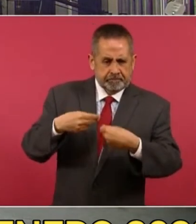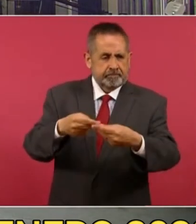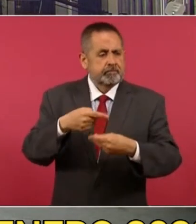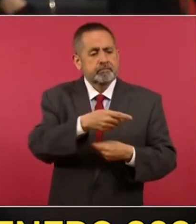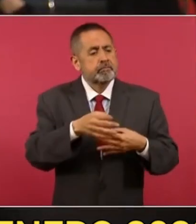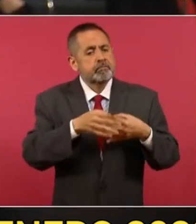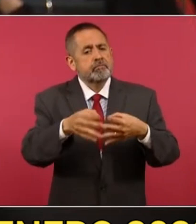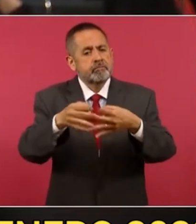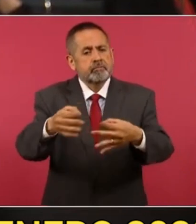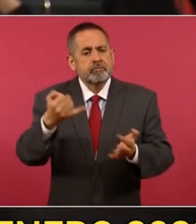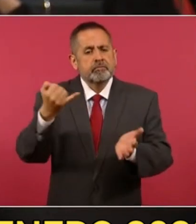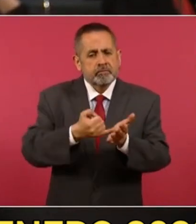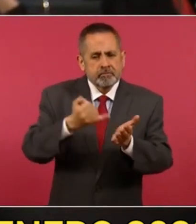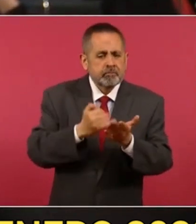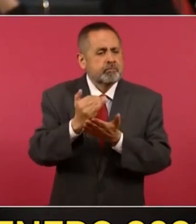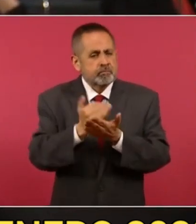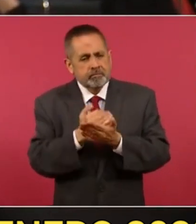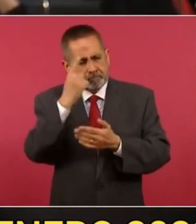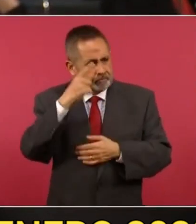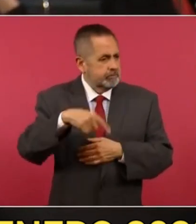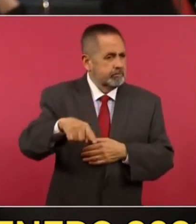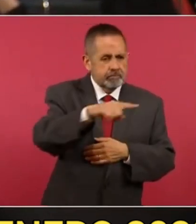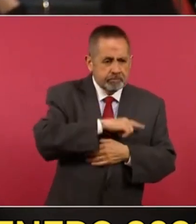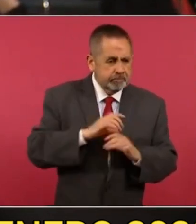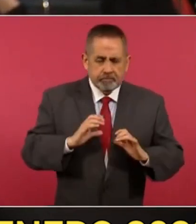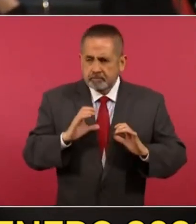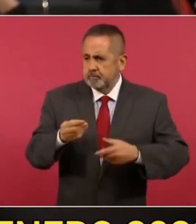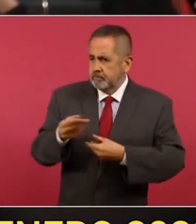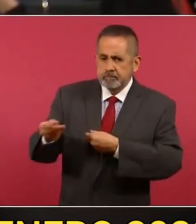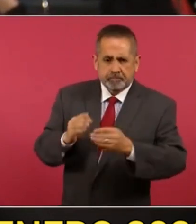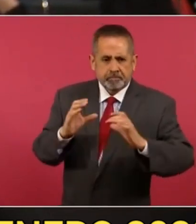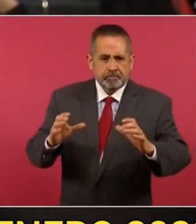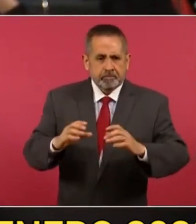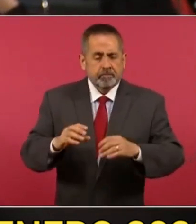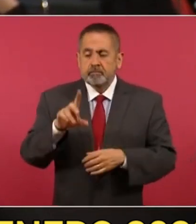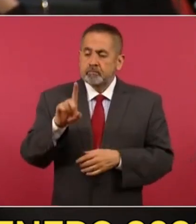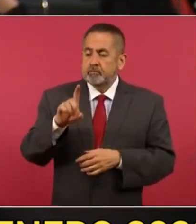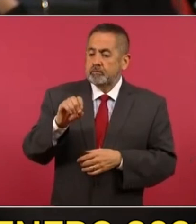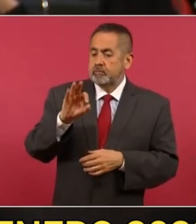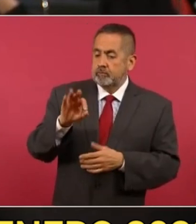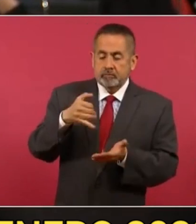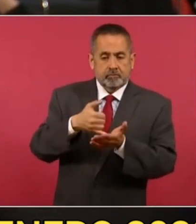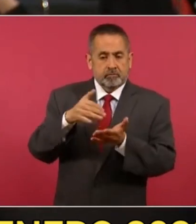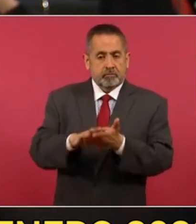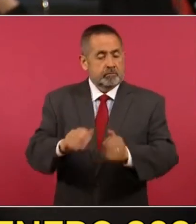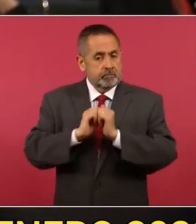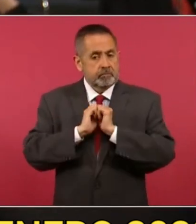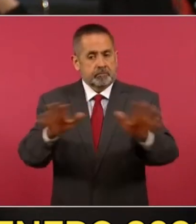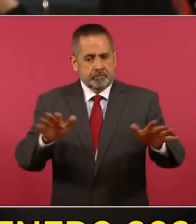la exención de aranceles para combatir la inflación, se publicó en el Diario Oficial de la